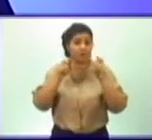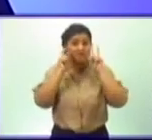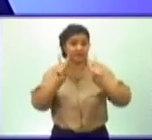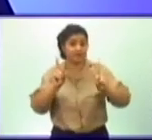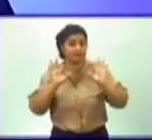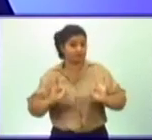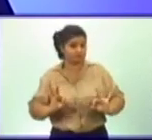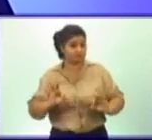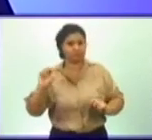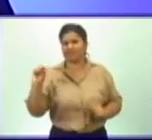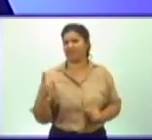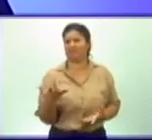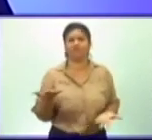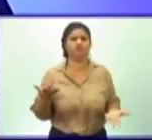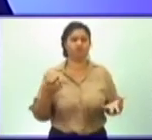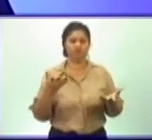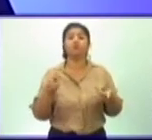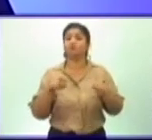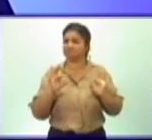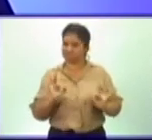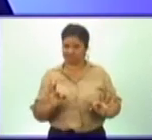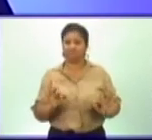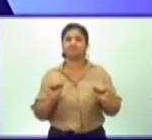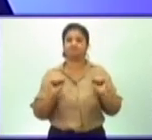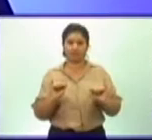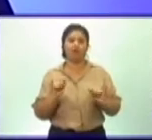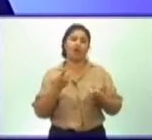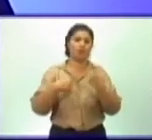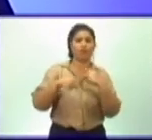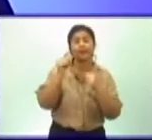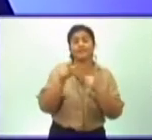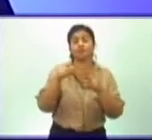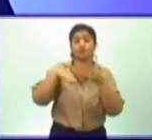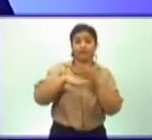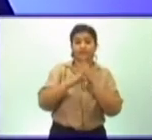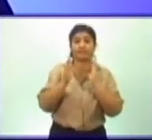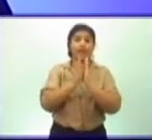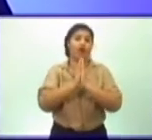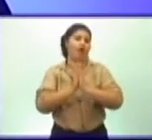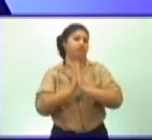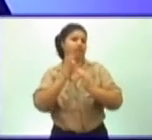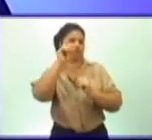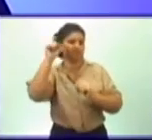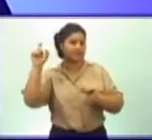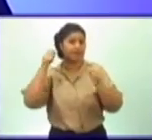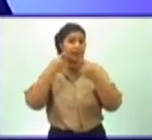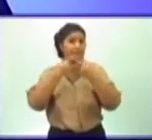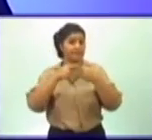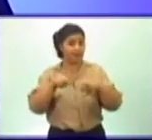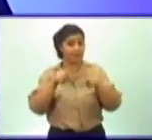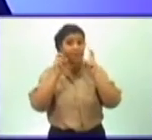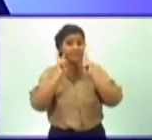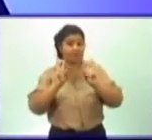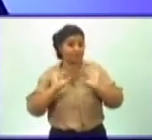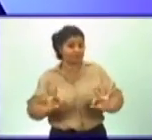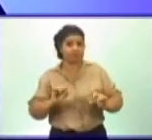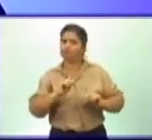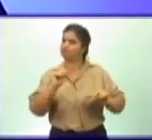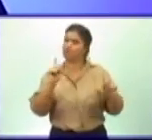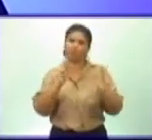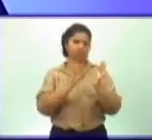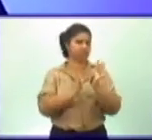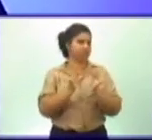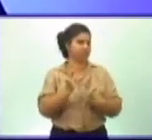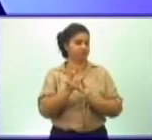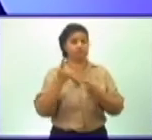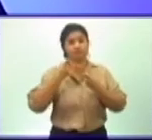fines medrosos, pues, si lo pudiéramos decir de esa manera, para ascender en la escala social. Si comparamos